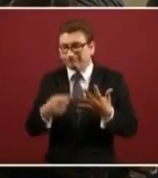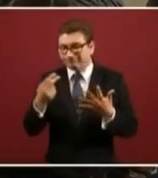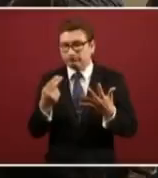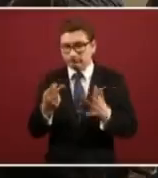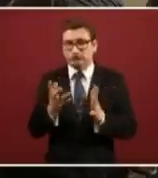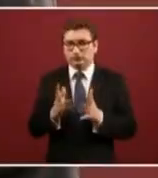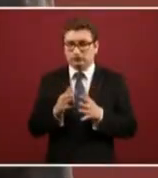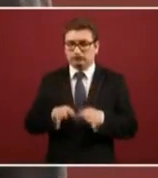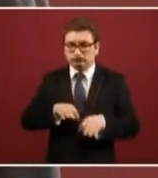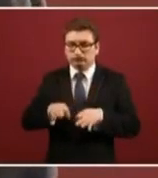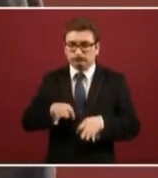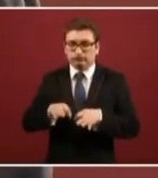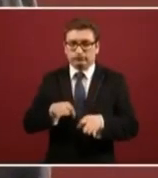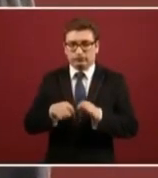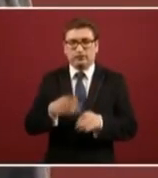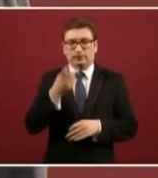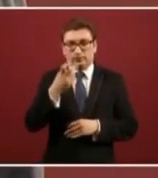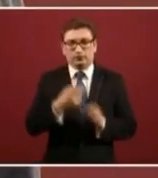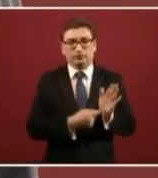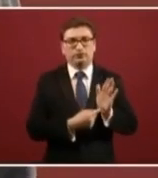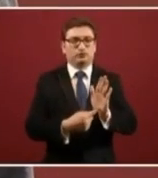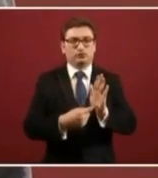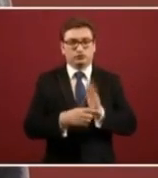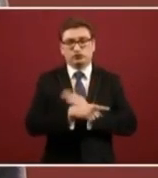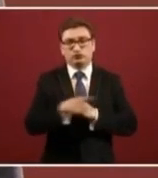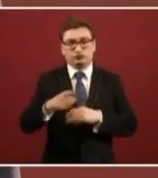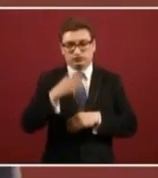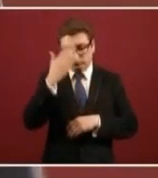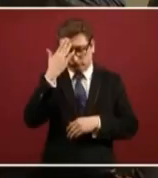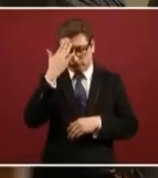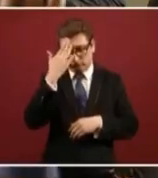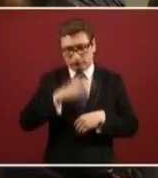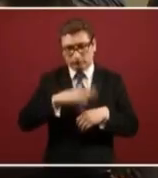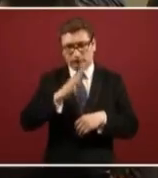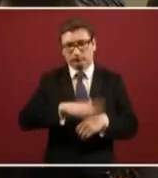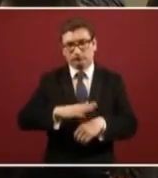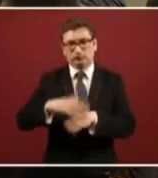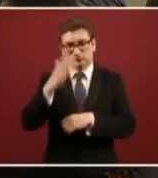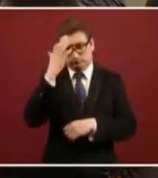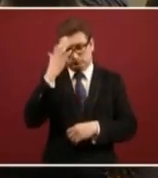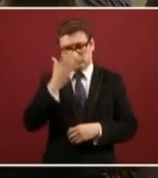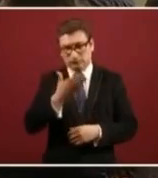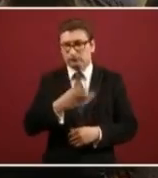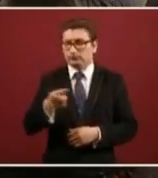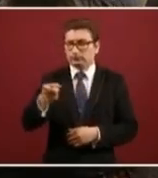queríamos pues mostrarles, dar a conocer. ¿Sí?